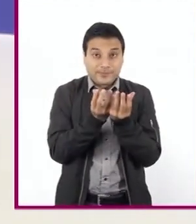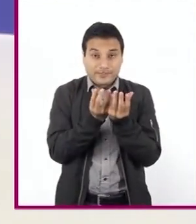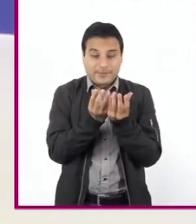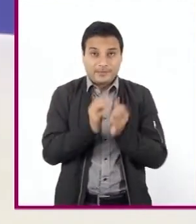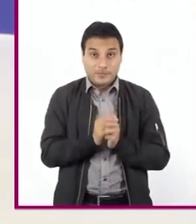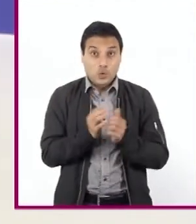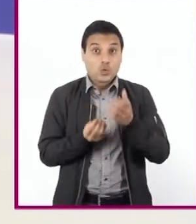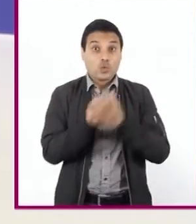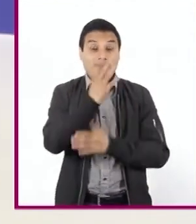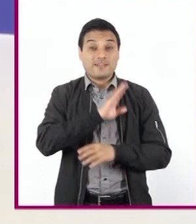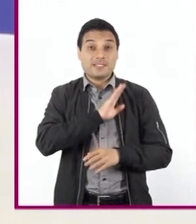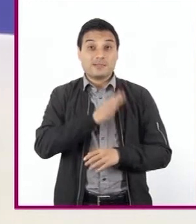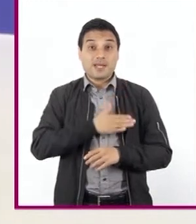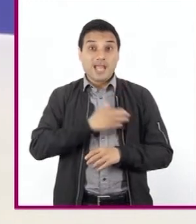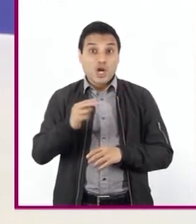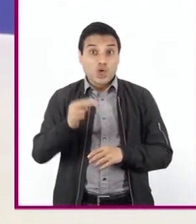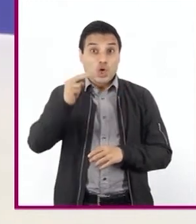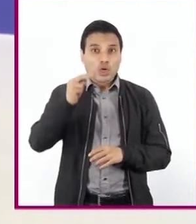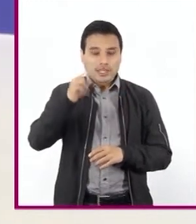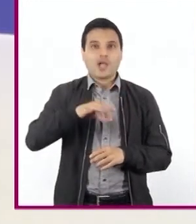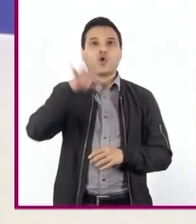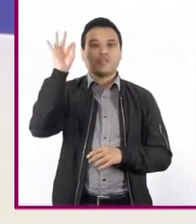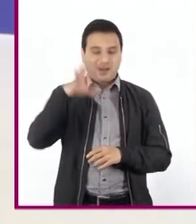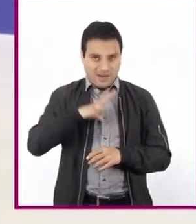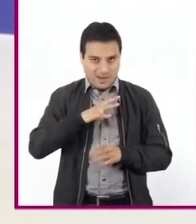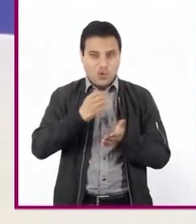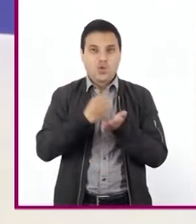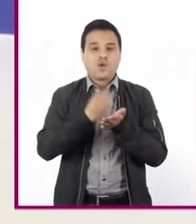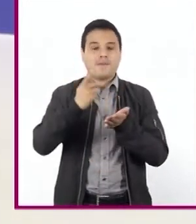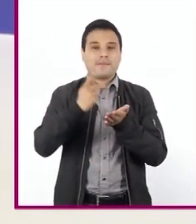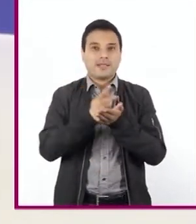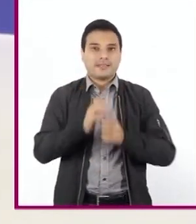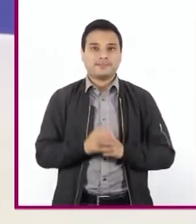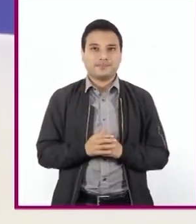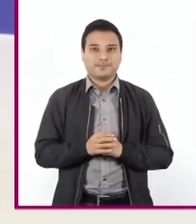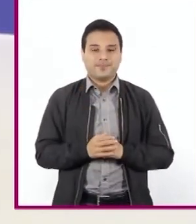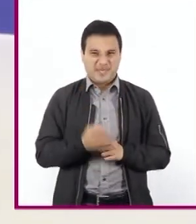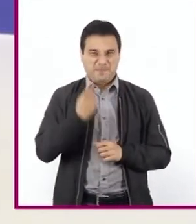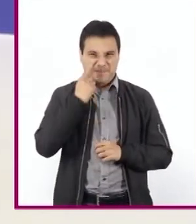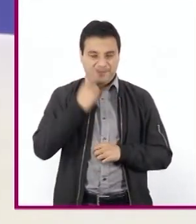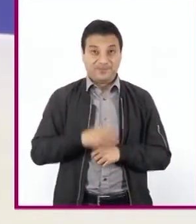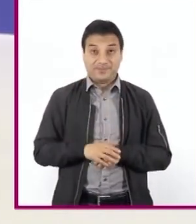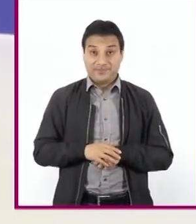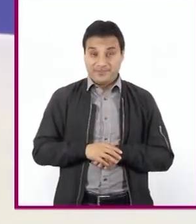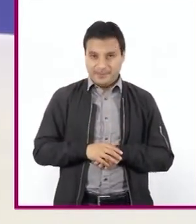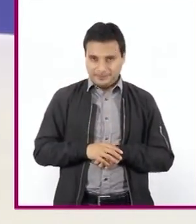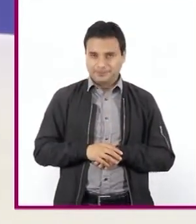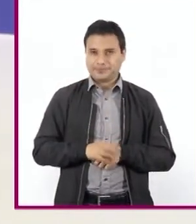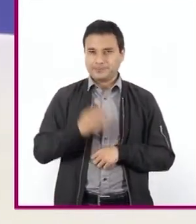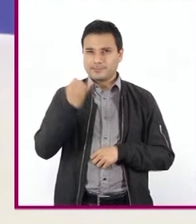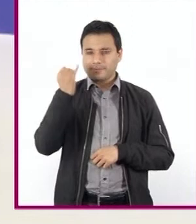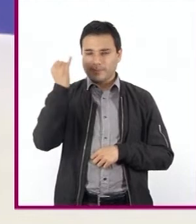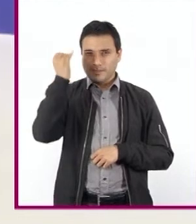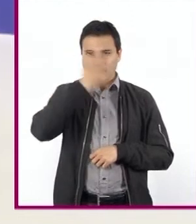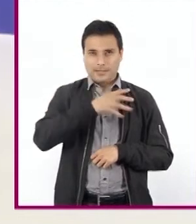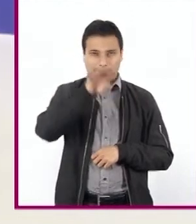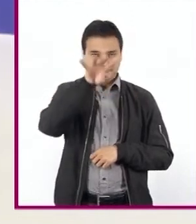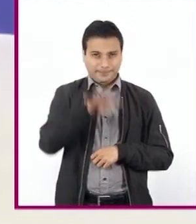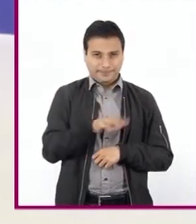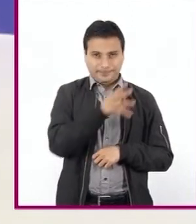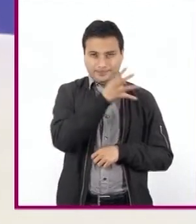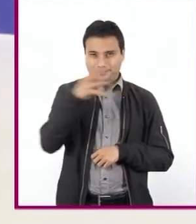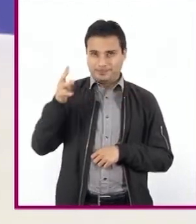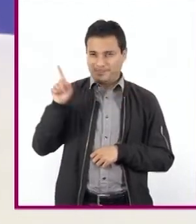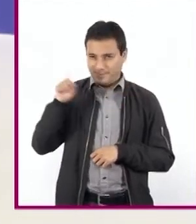territorio novohispano. En la siguiente tabla, realizada con la información de los historiadores Andrés Lira y Luis Muro,